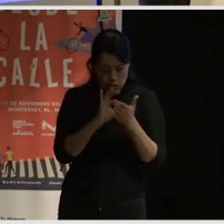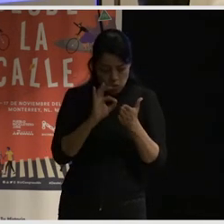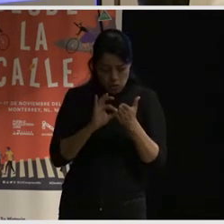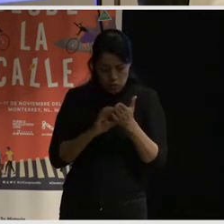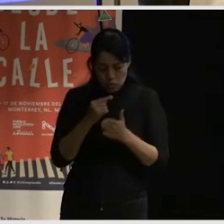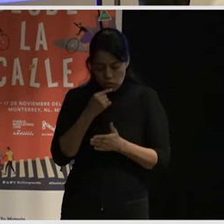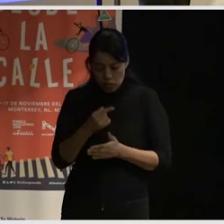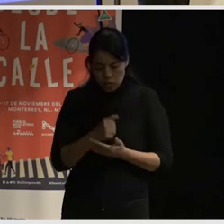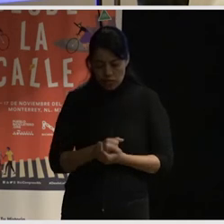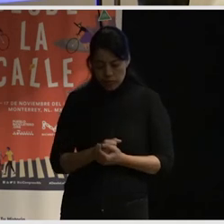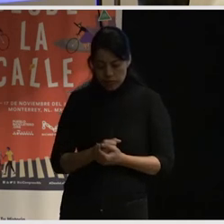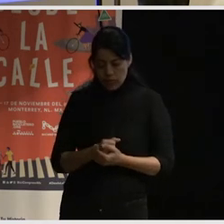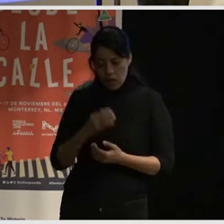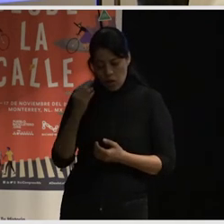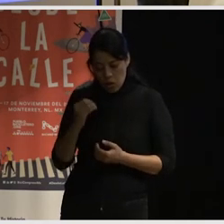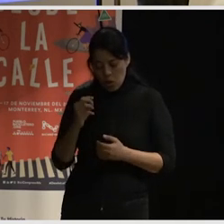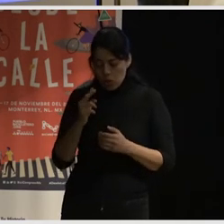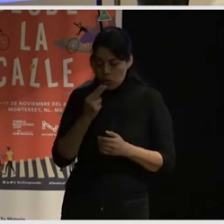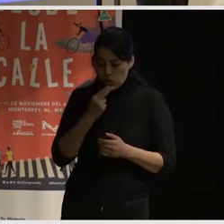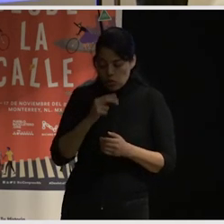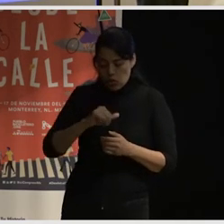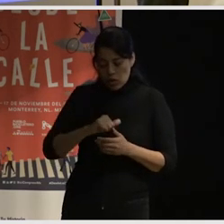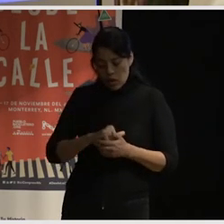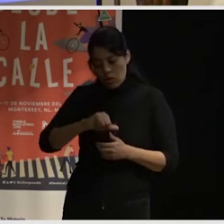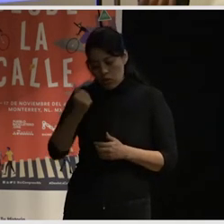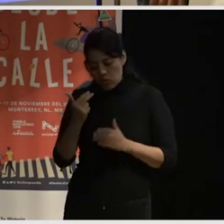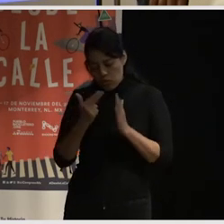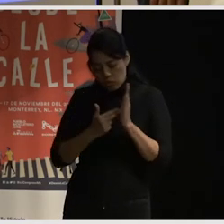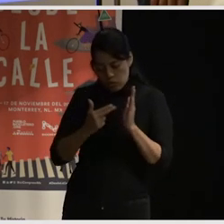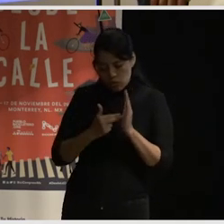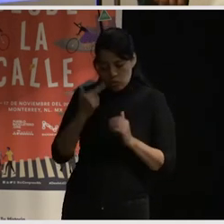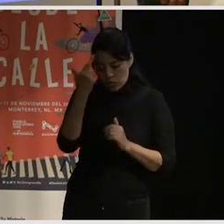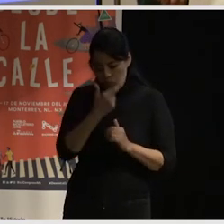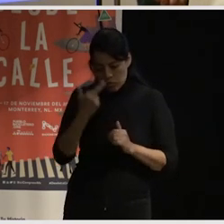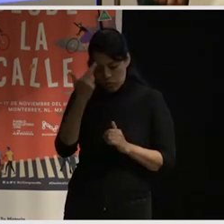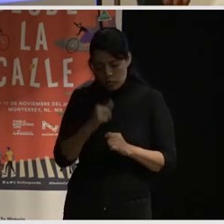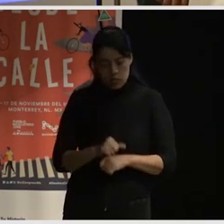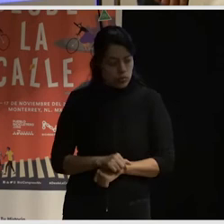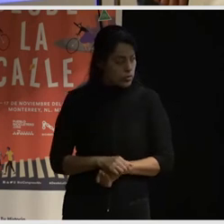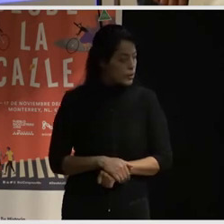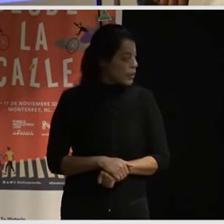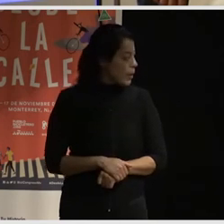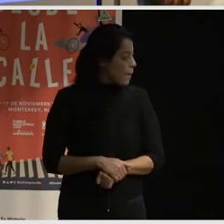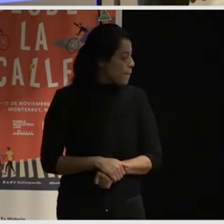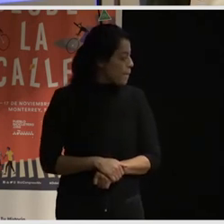inicia de utilizar otro tipo de herramientas ya de orden pues ahora sí que sí de sistemas